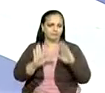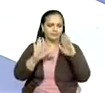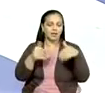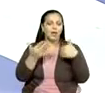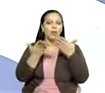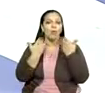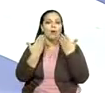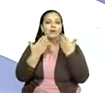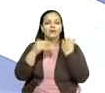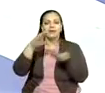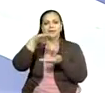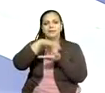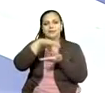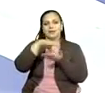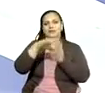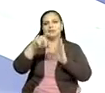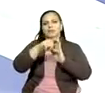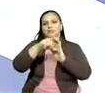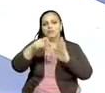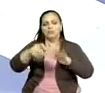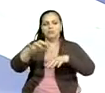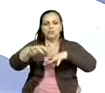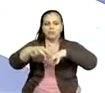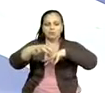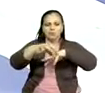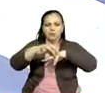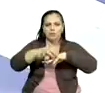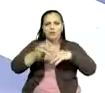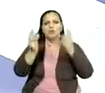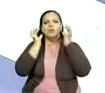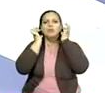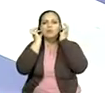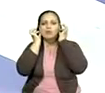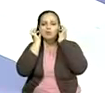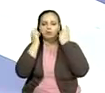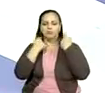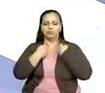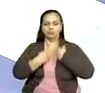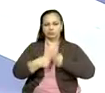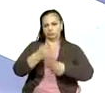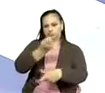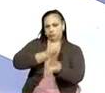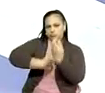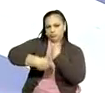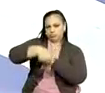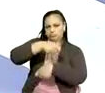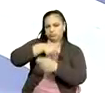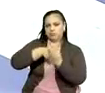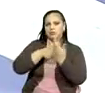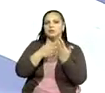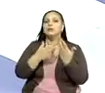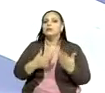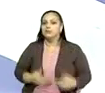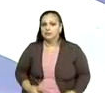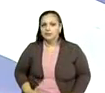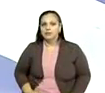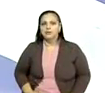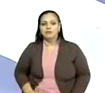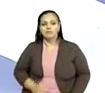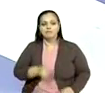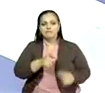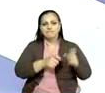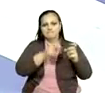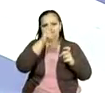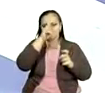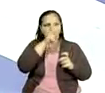de 25 mil dólares en mercadería de una joyería que está ubicada en pleno centro de